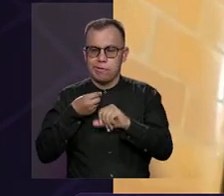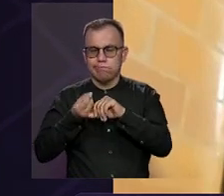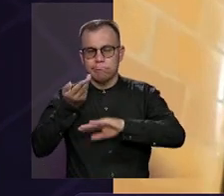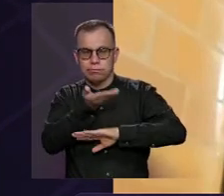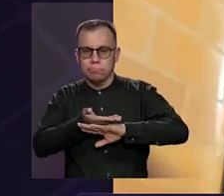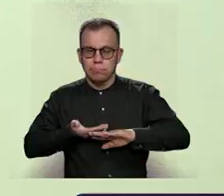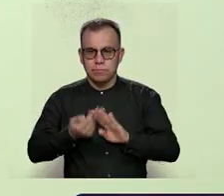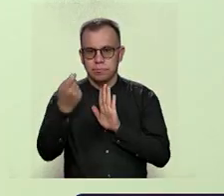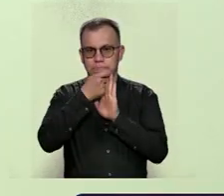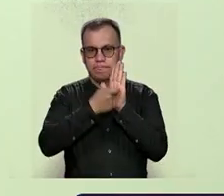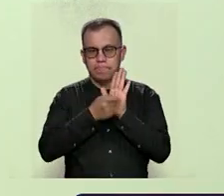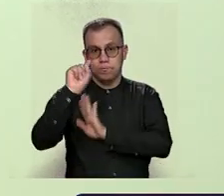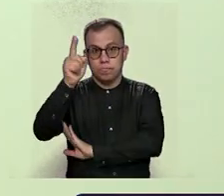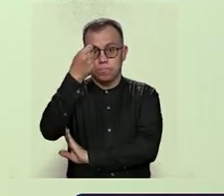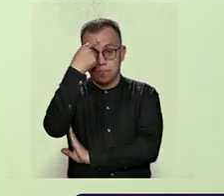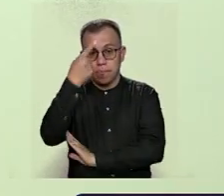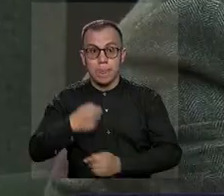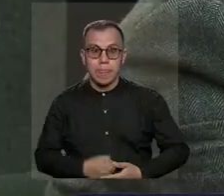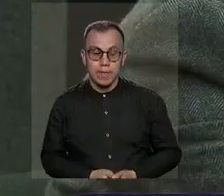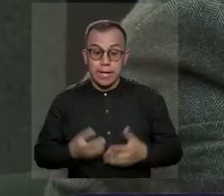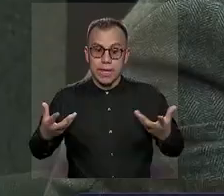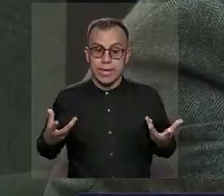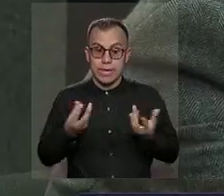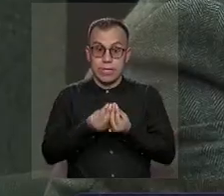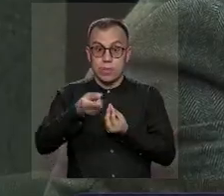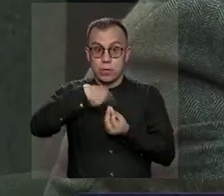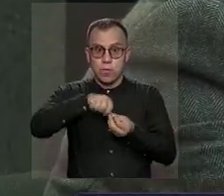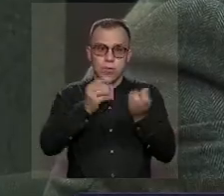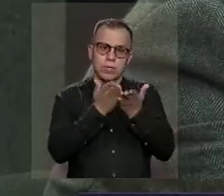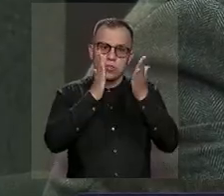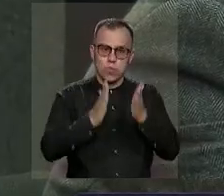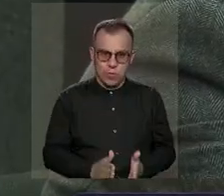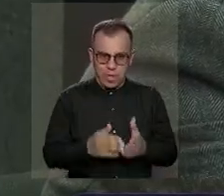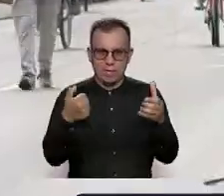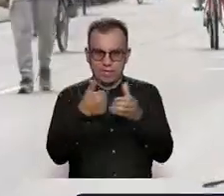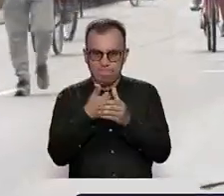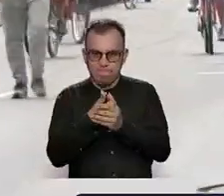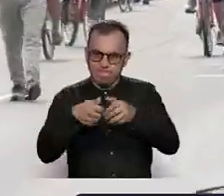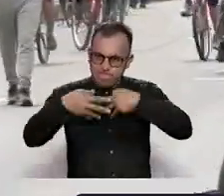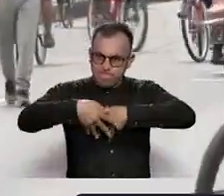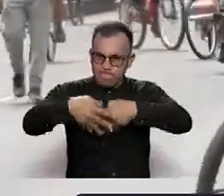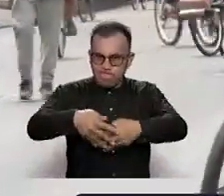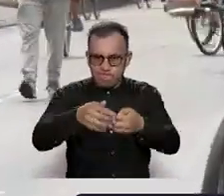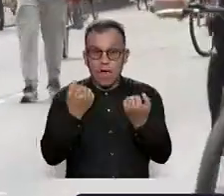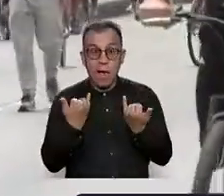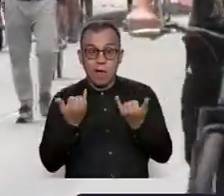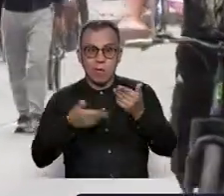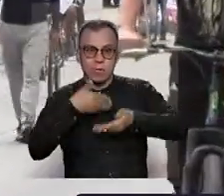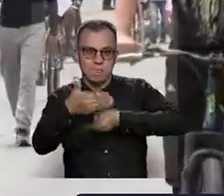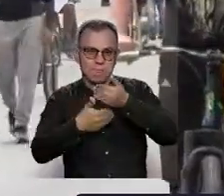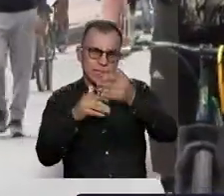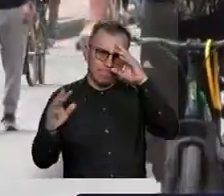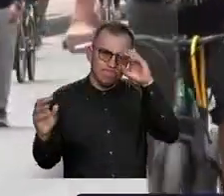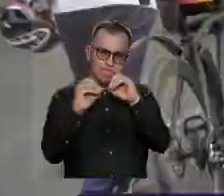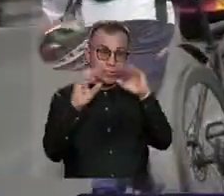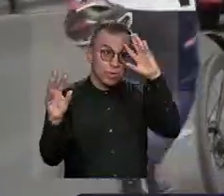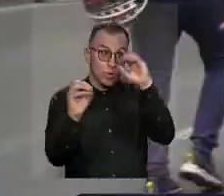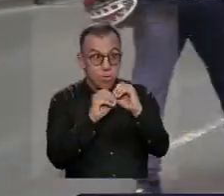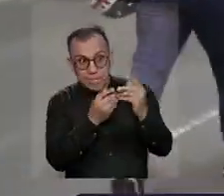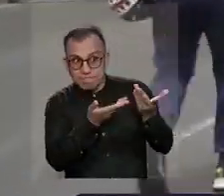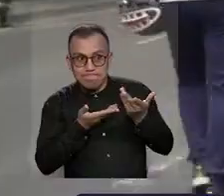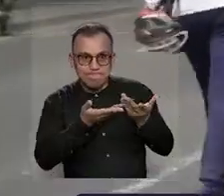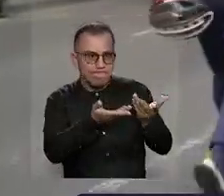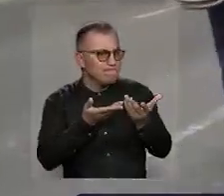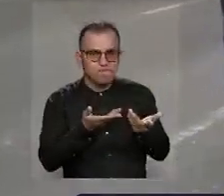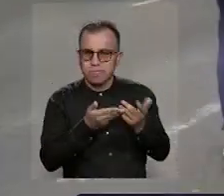solicitudes al gobierno. El grupo de sindicalistas, estudiantes y trabajadores de la educación, entre otros, denuncia que las negociaciones con el gobierno nacional han